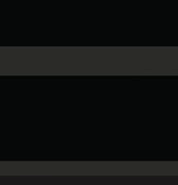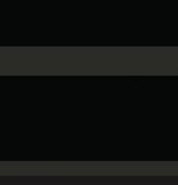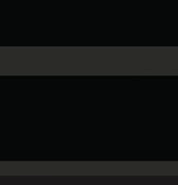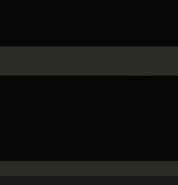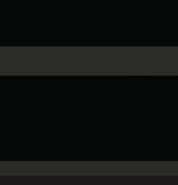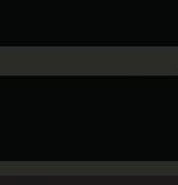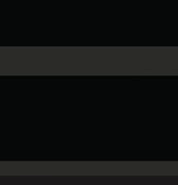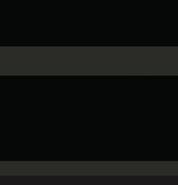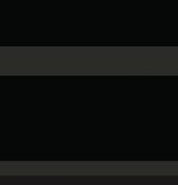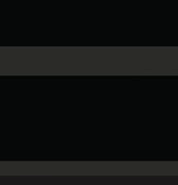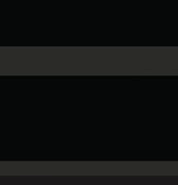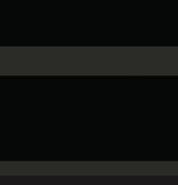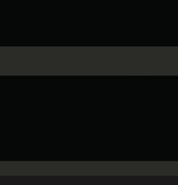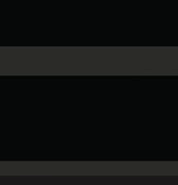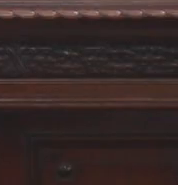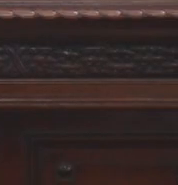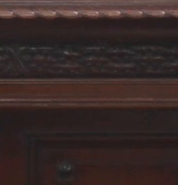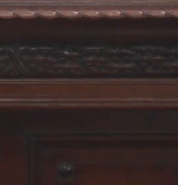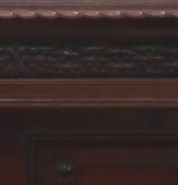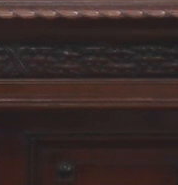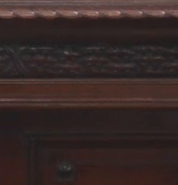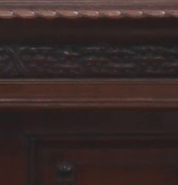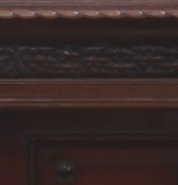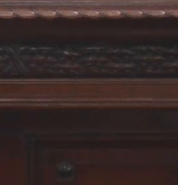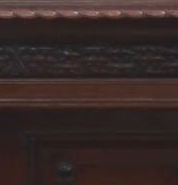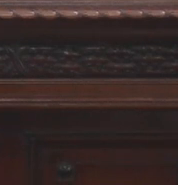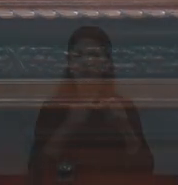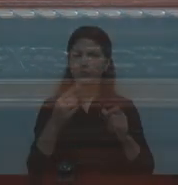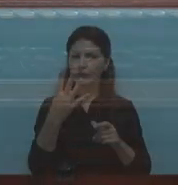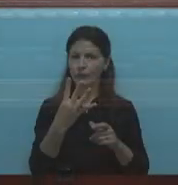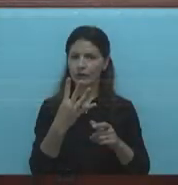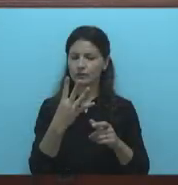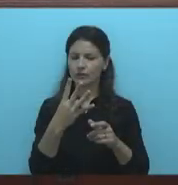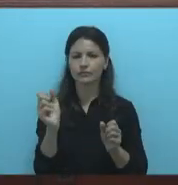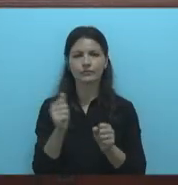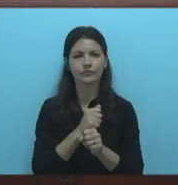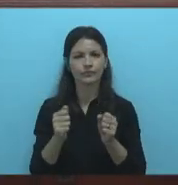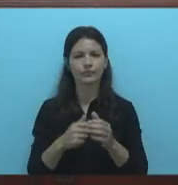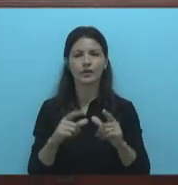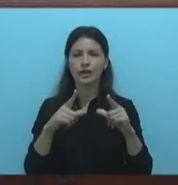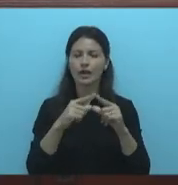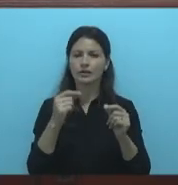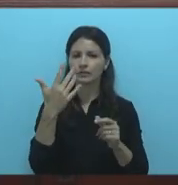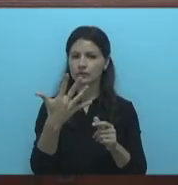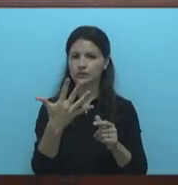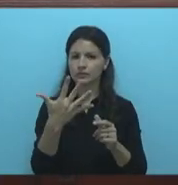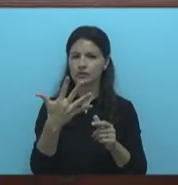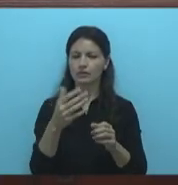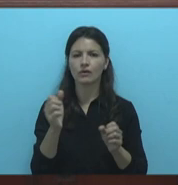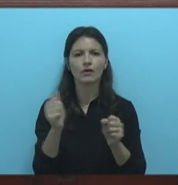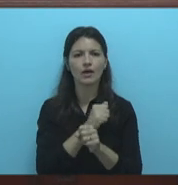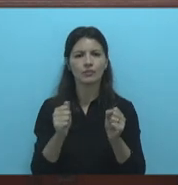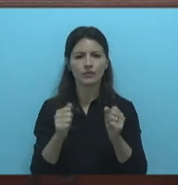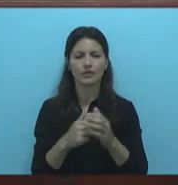2, aprobado. Artículo 3, aprobado. Artículo 4, aprobado. Artículo